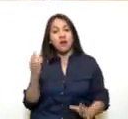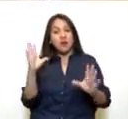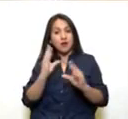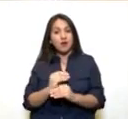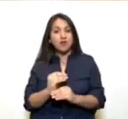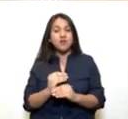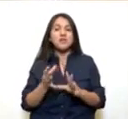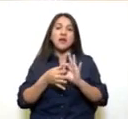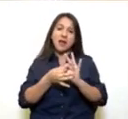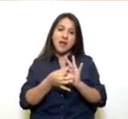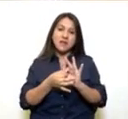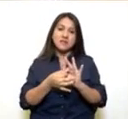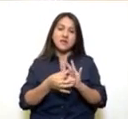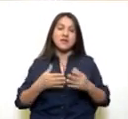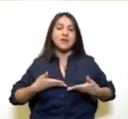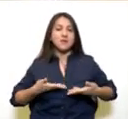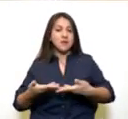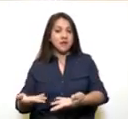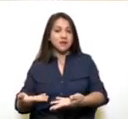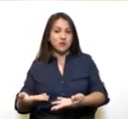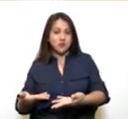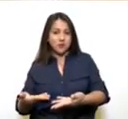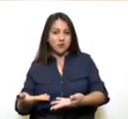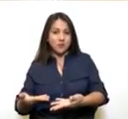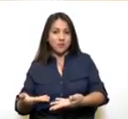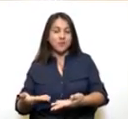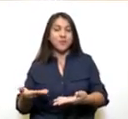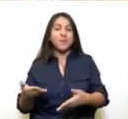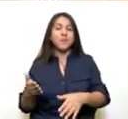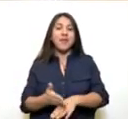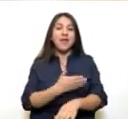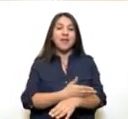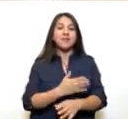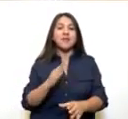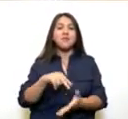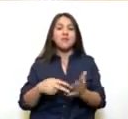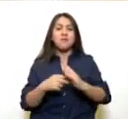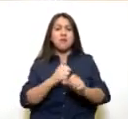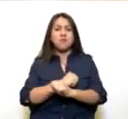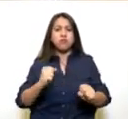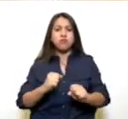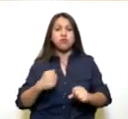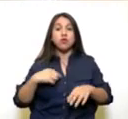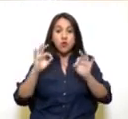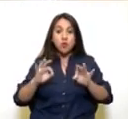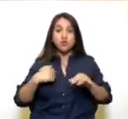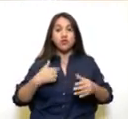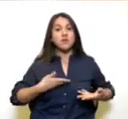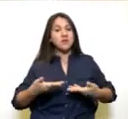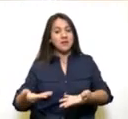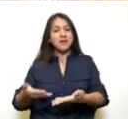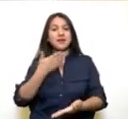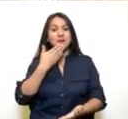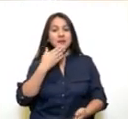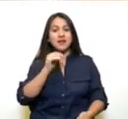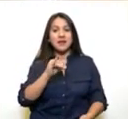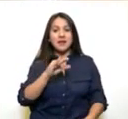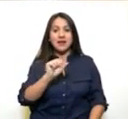gracias por esta invitación antes del estallido también a